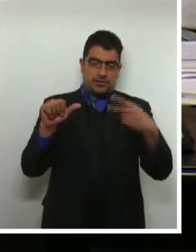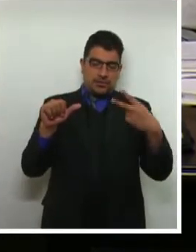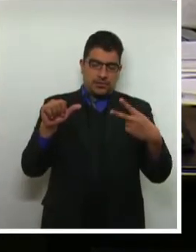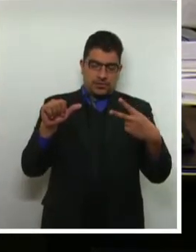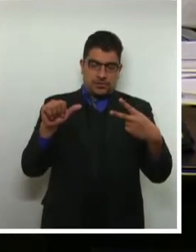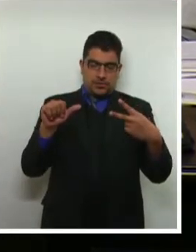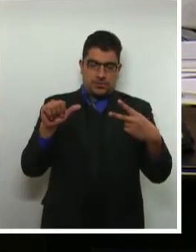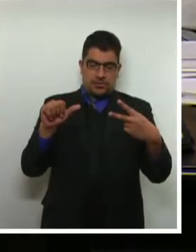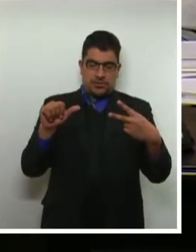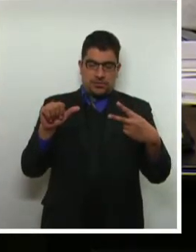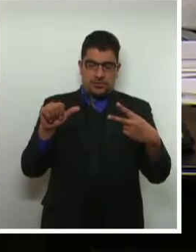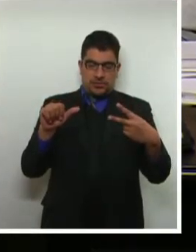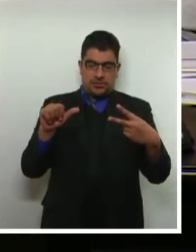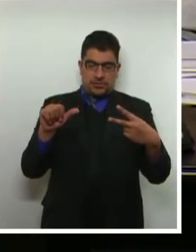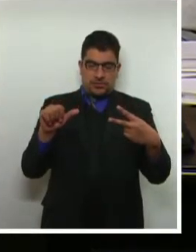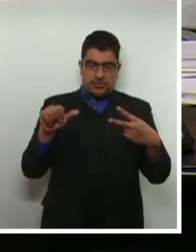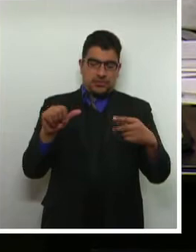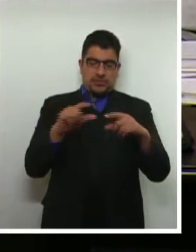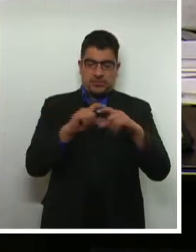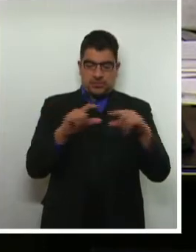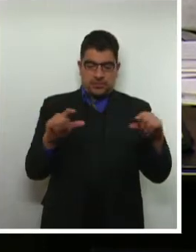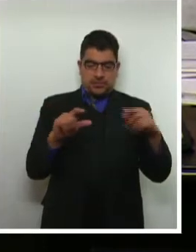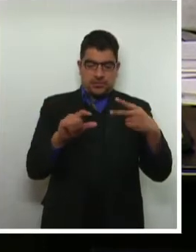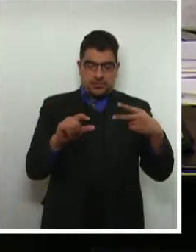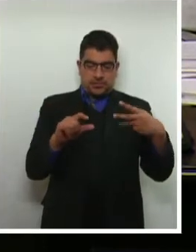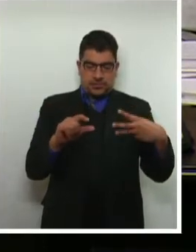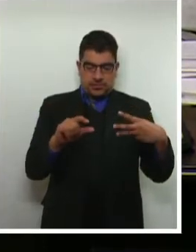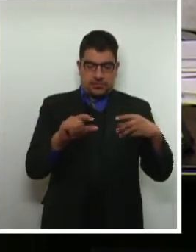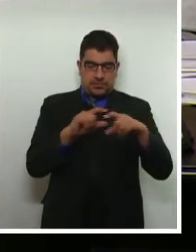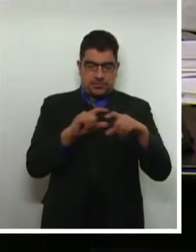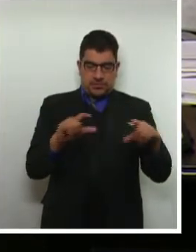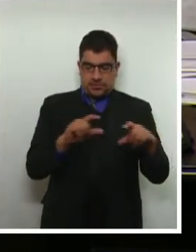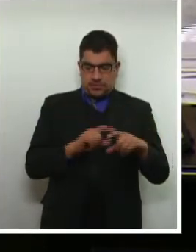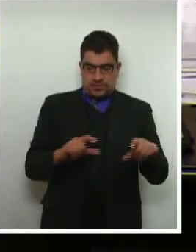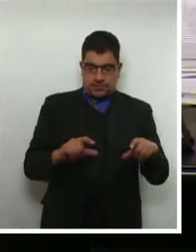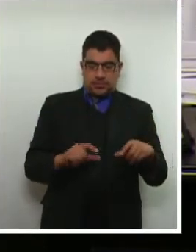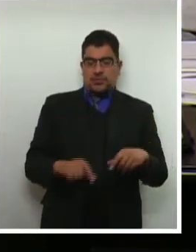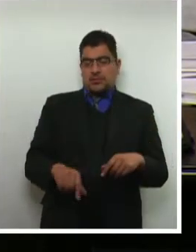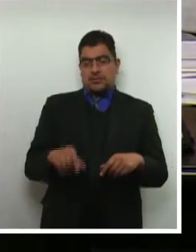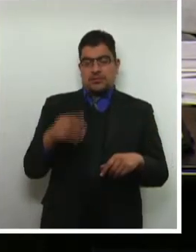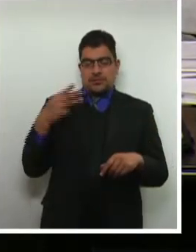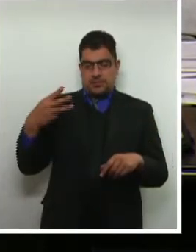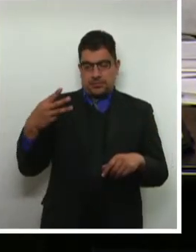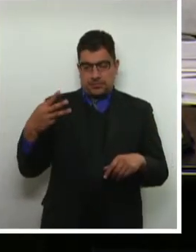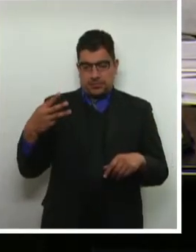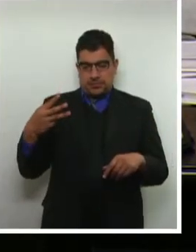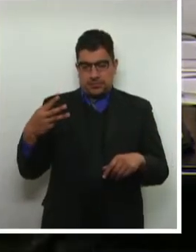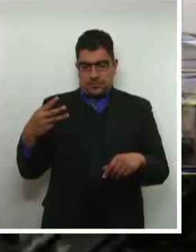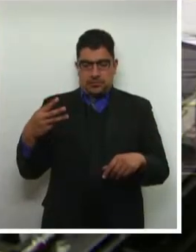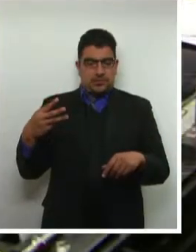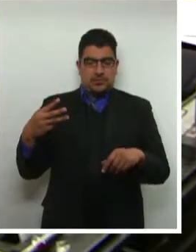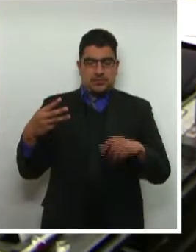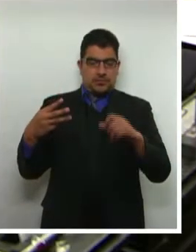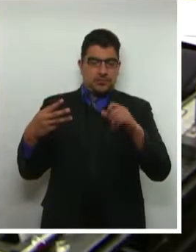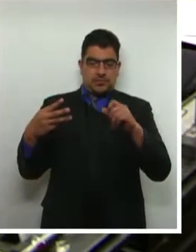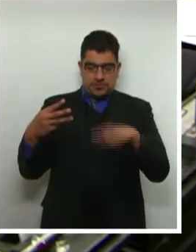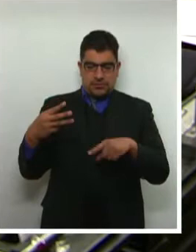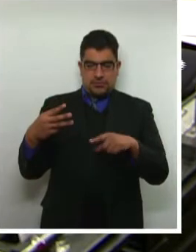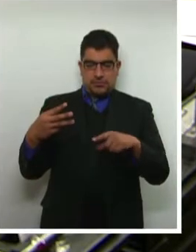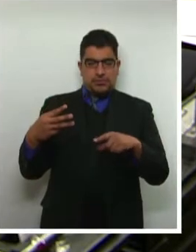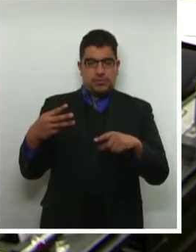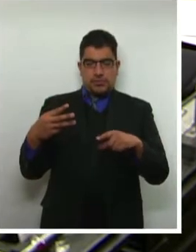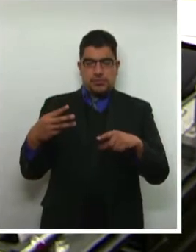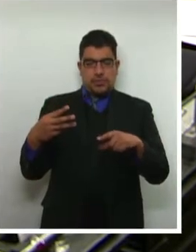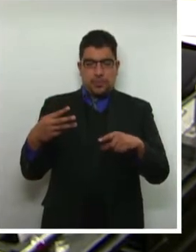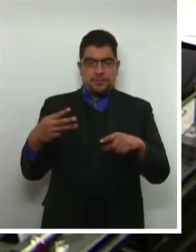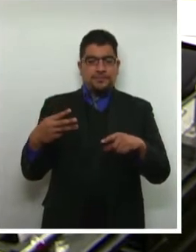2, segundo y tercer párrafo, el numeral 3, y en este